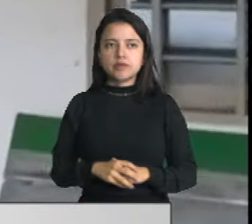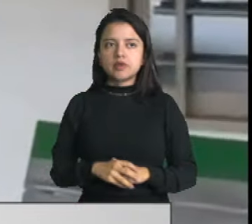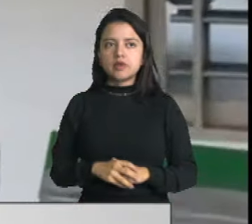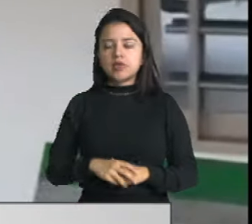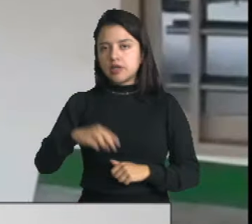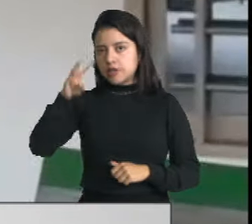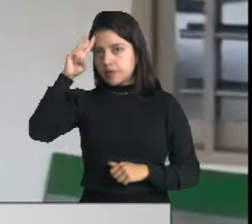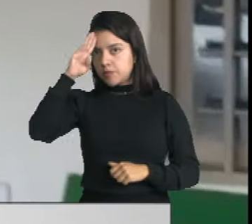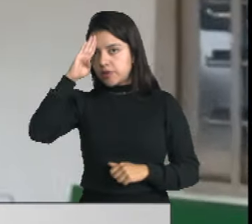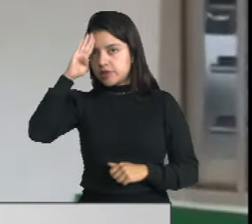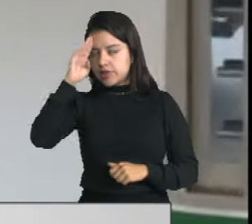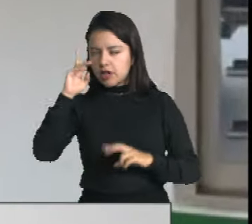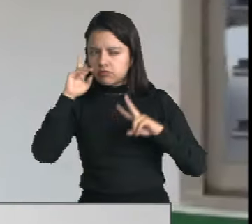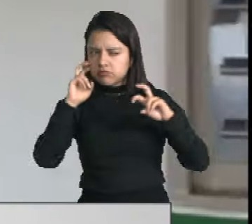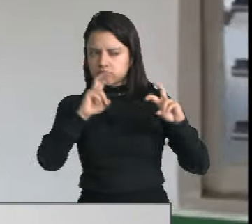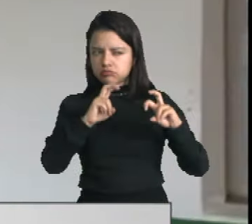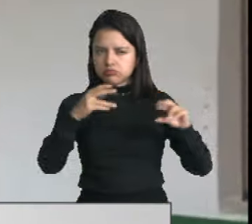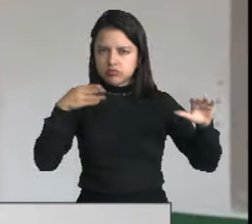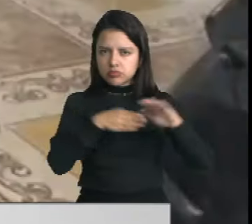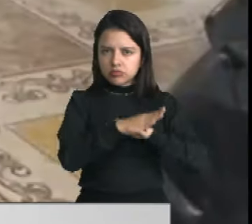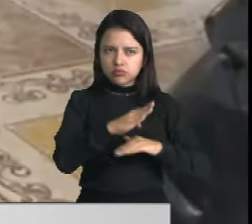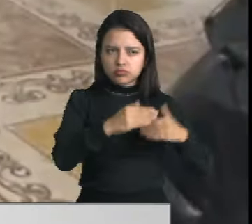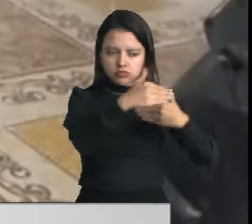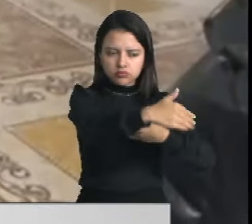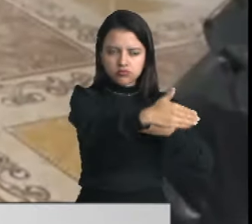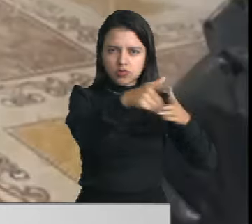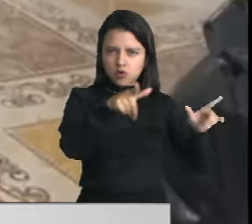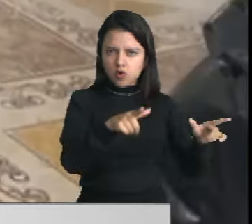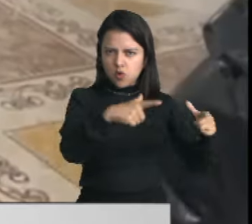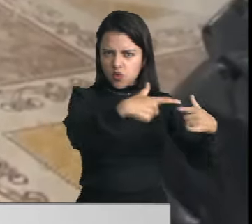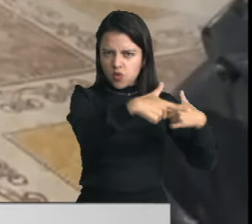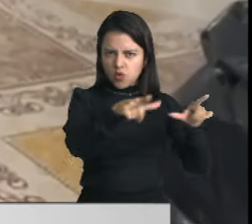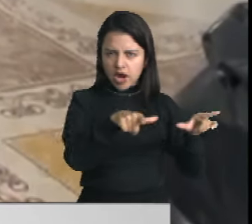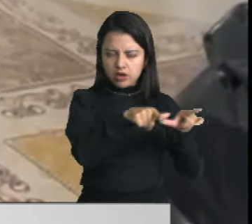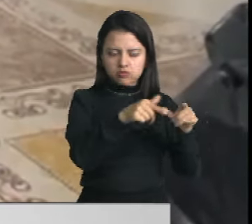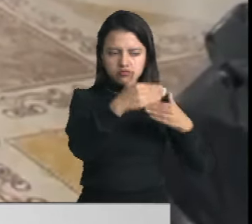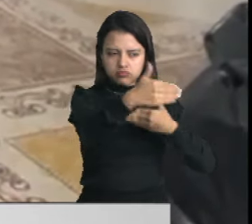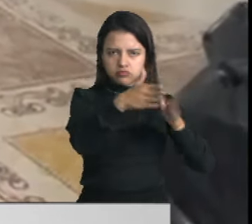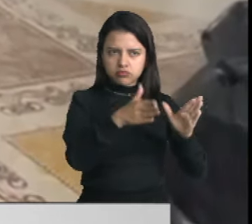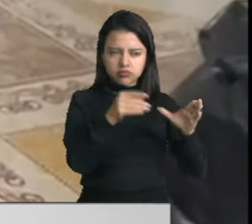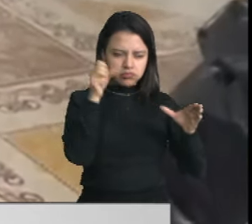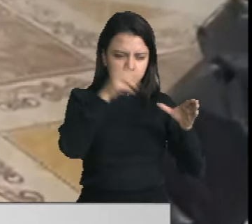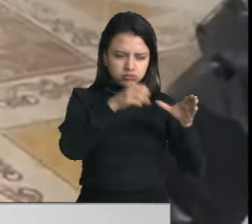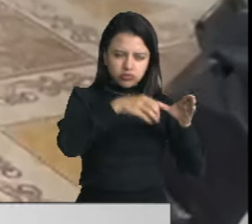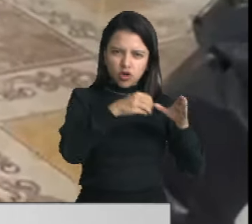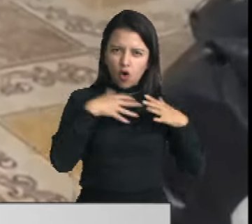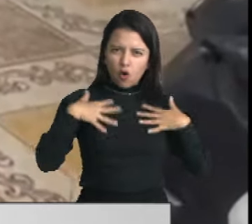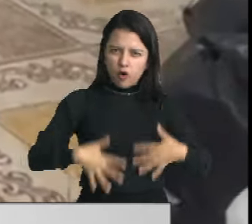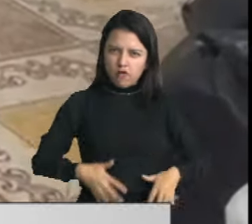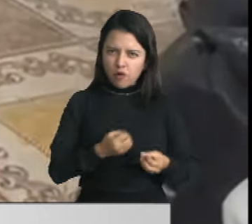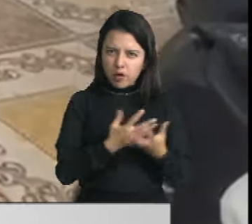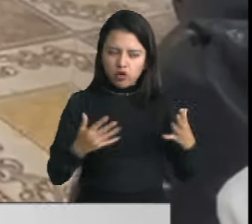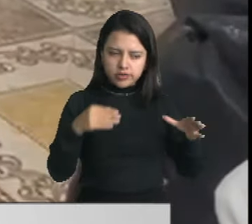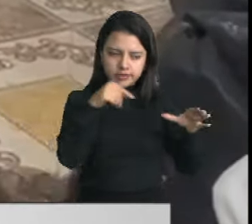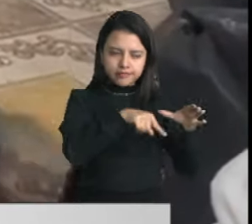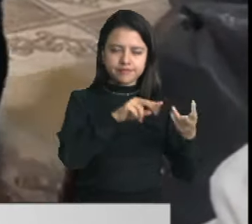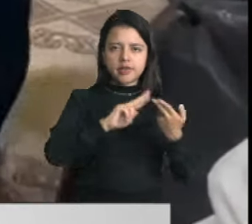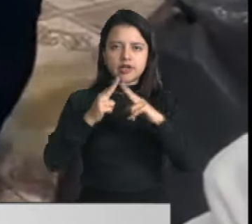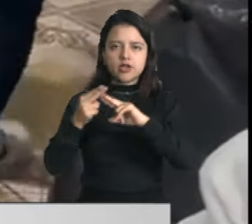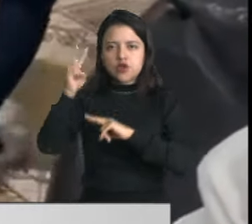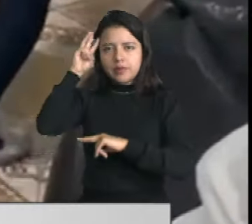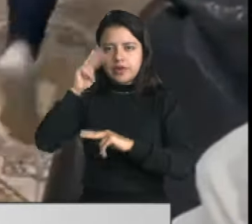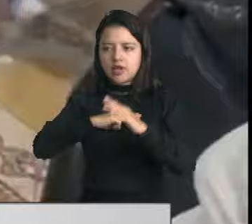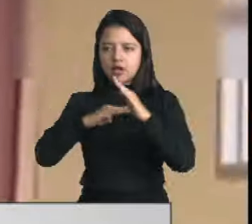frontera. Encontraron en una bodega diferentes uniformes, también algunos elementos pertenecientes a la Fuerza